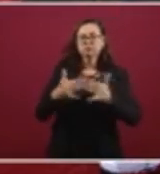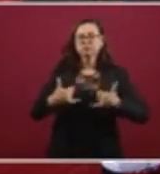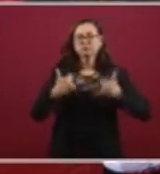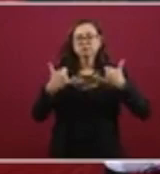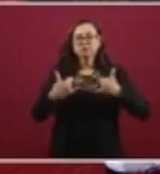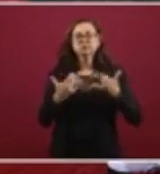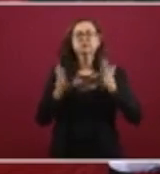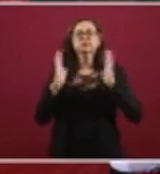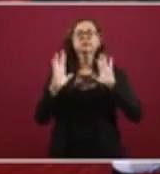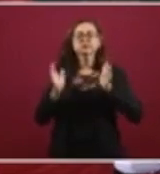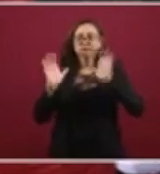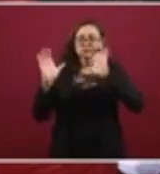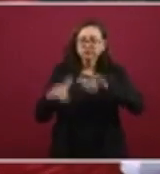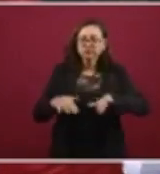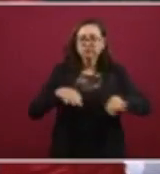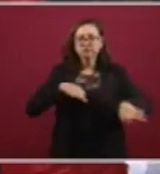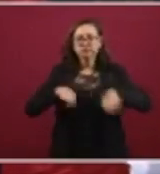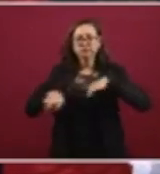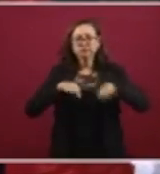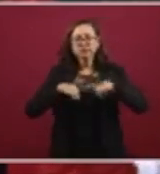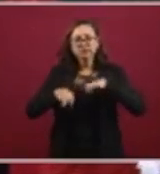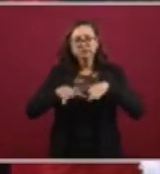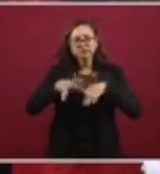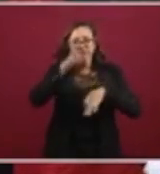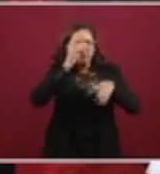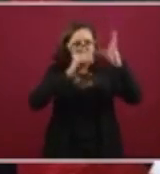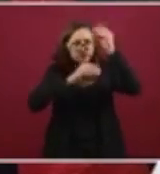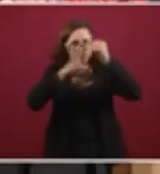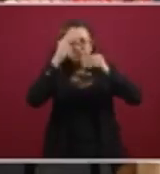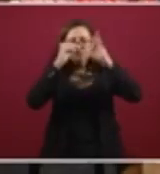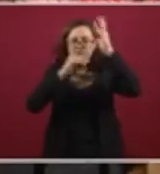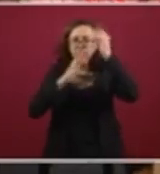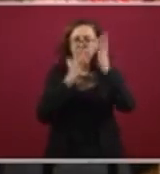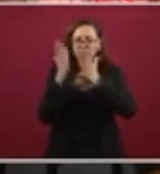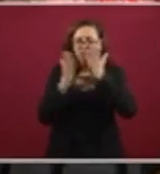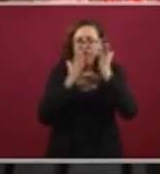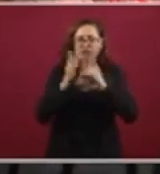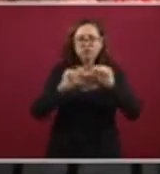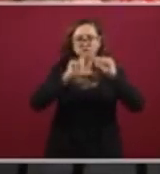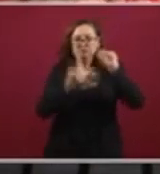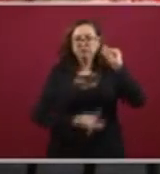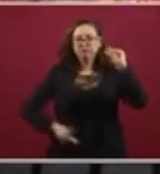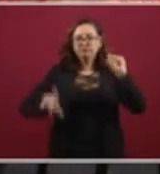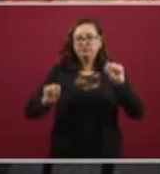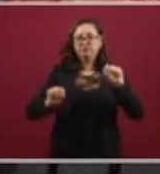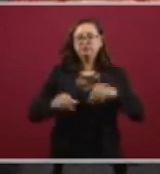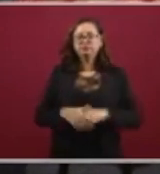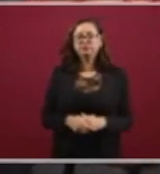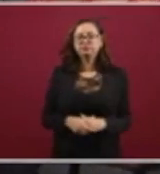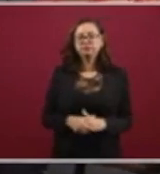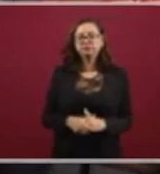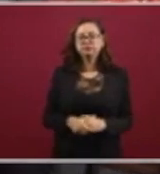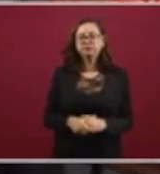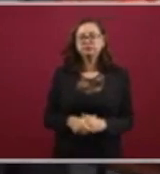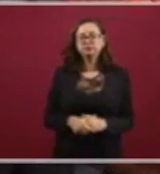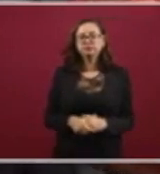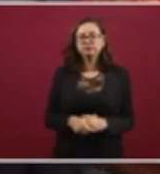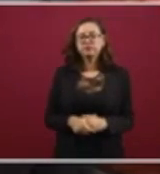están trabajando como aprendices en todo el país.